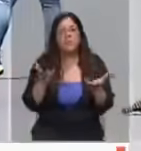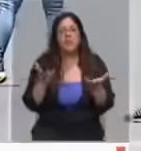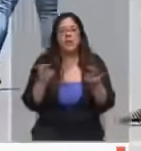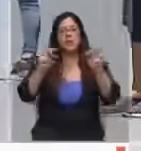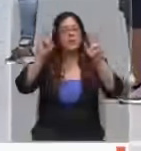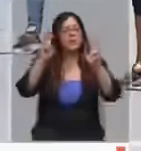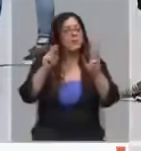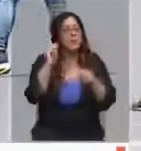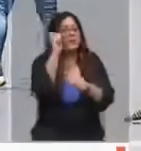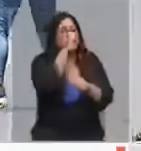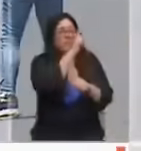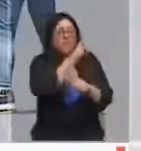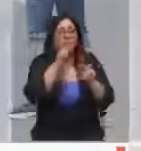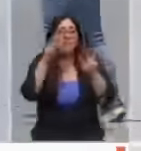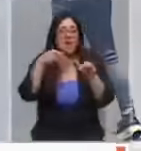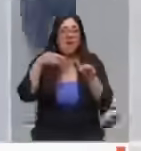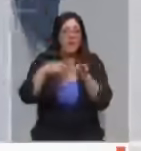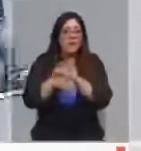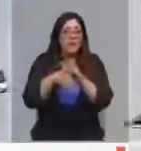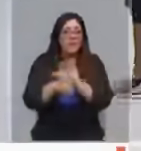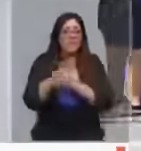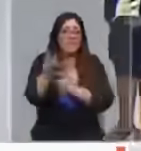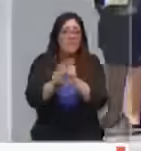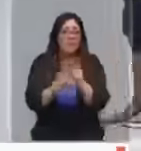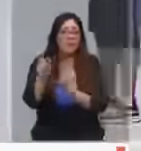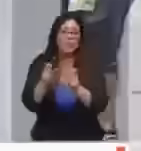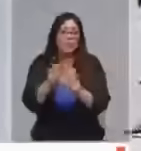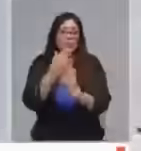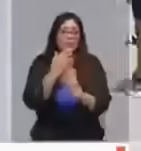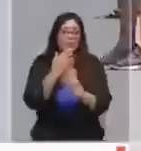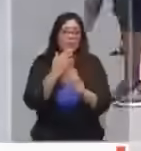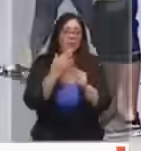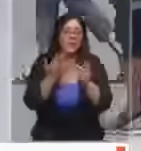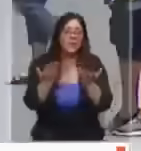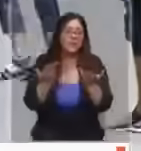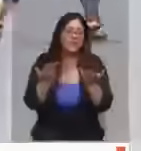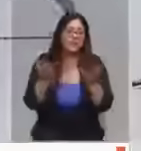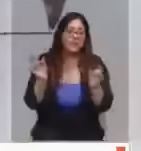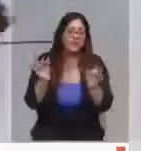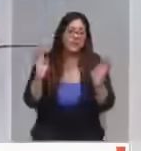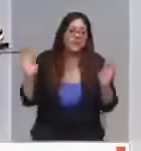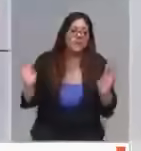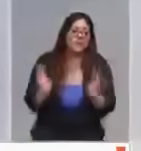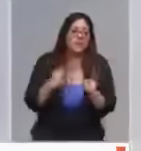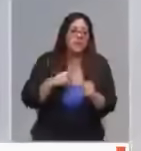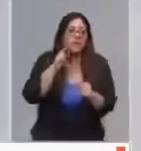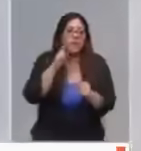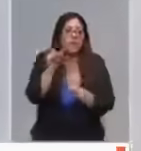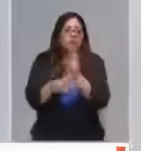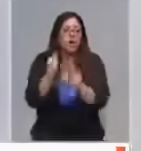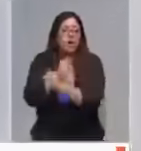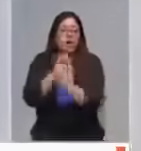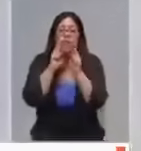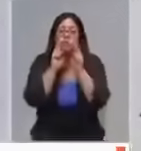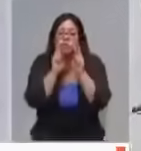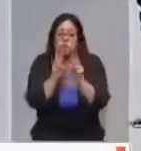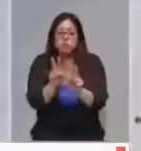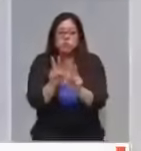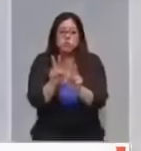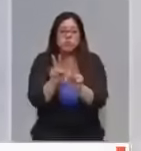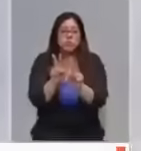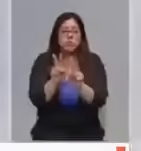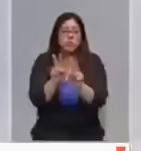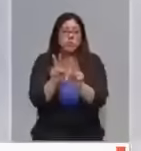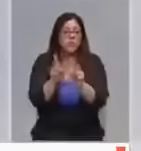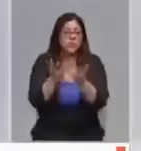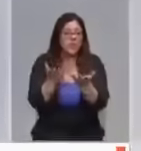poco más complejo el ingreso y que personas se acerquen o superen los límites. Ahora estoy viendo carabineros, ya estoy viendo la escolta presidencial, estoy viendo,